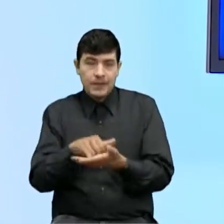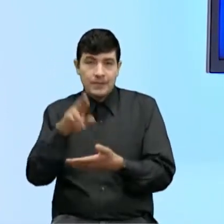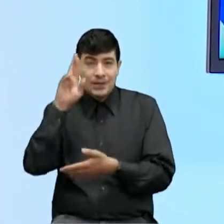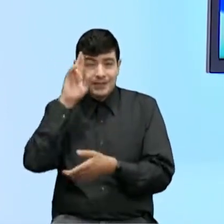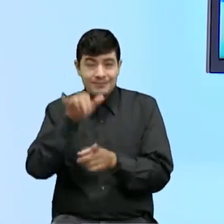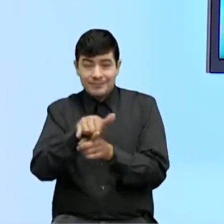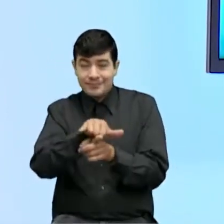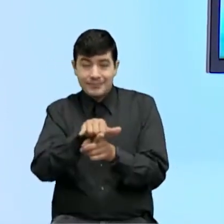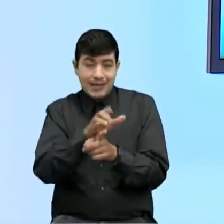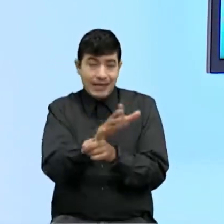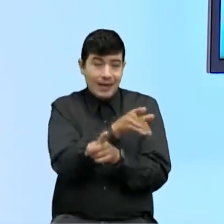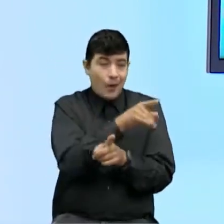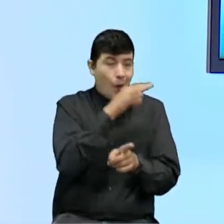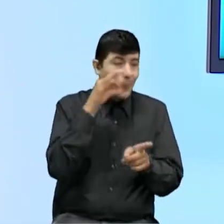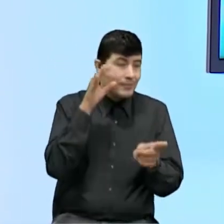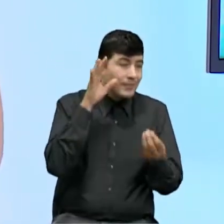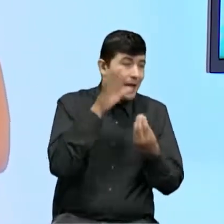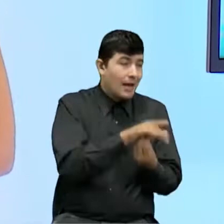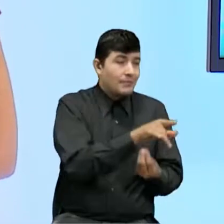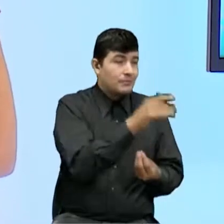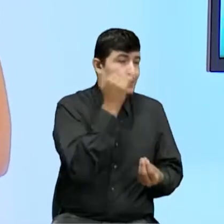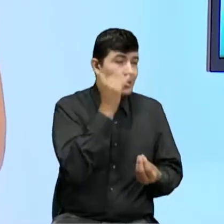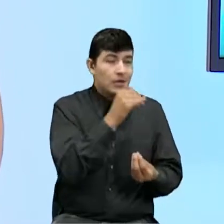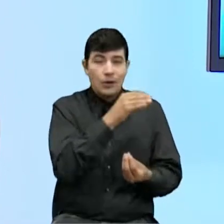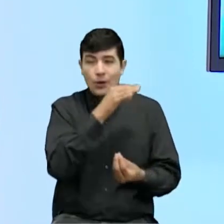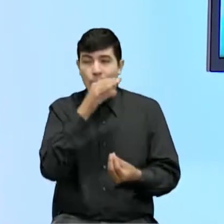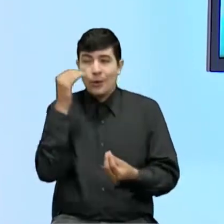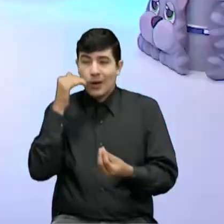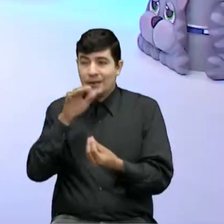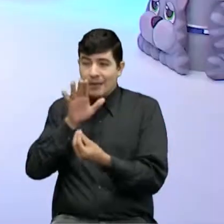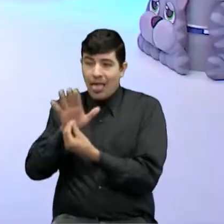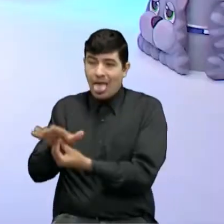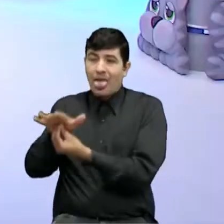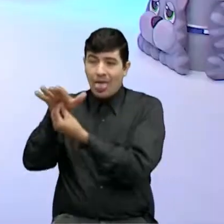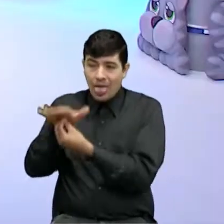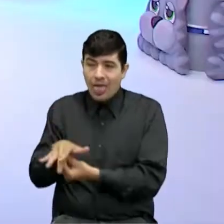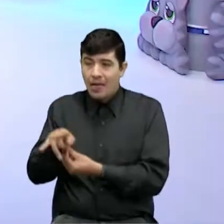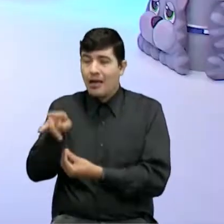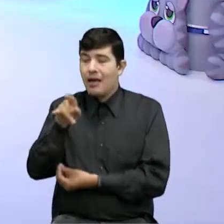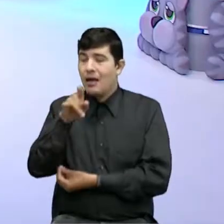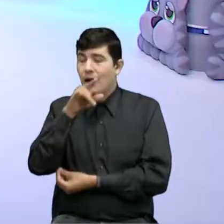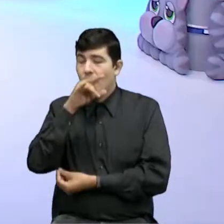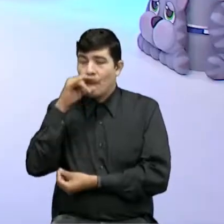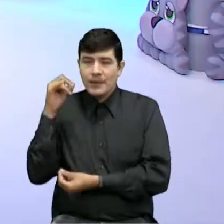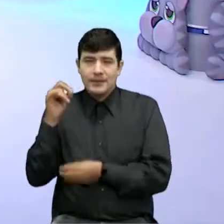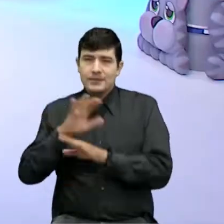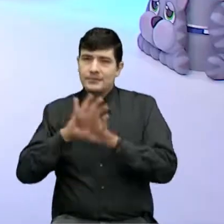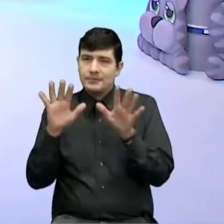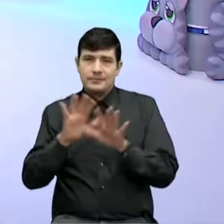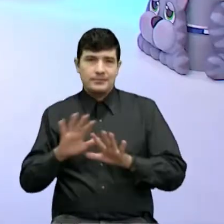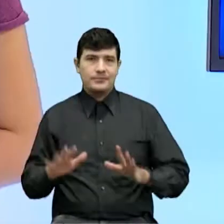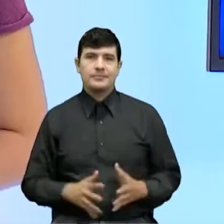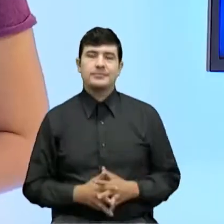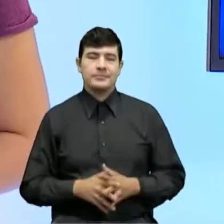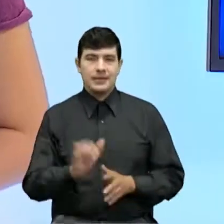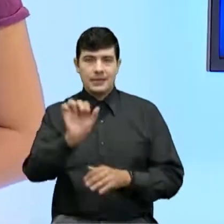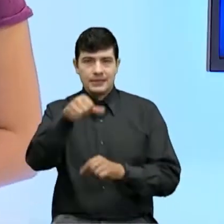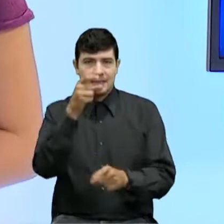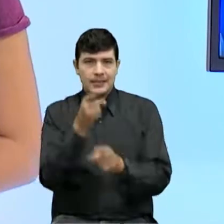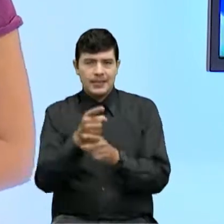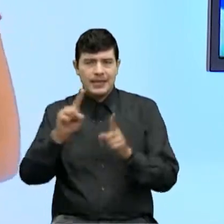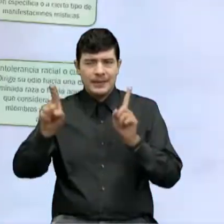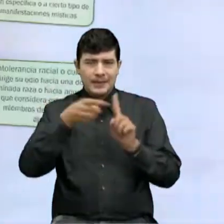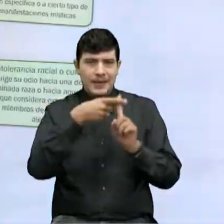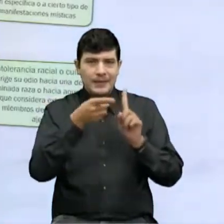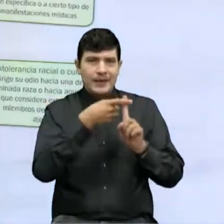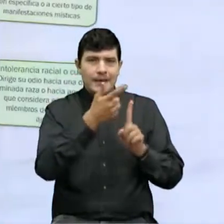posiciones son malignas en cualquier caso. Sí, cuando los extremos se unen... Terrible, muy bien. Este sería el primer tipo de intolerancia,